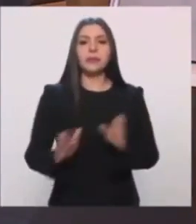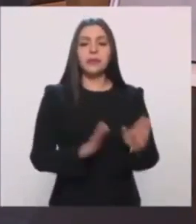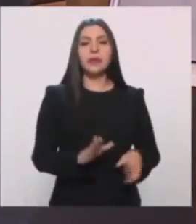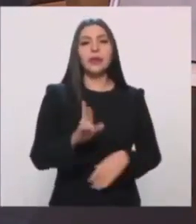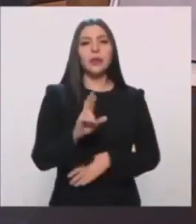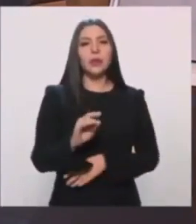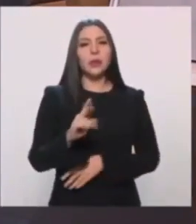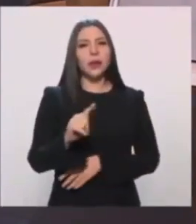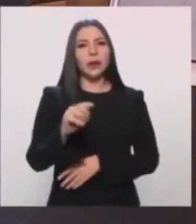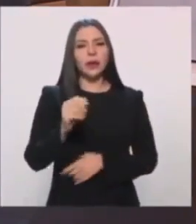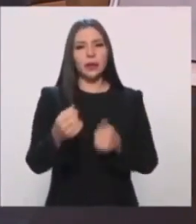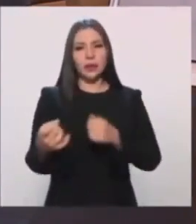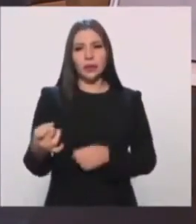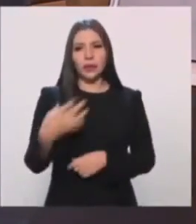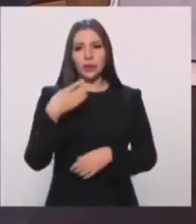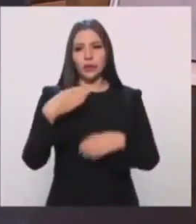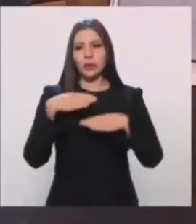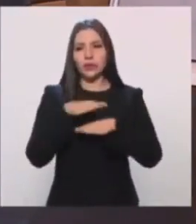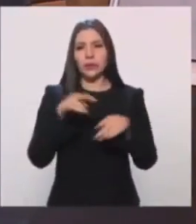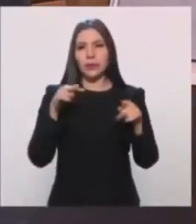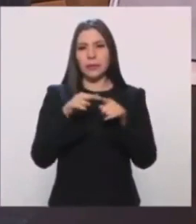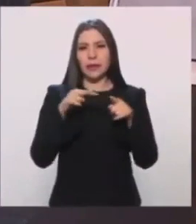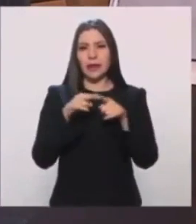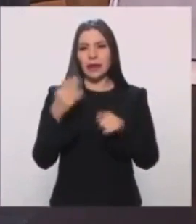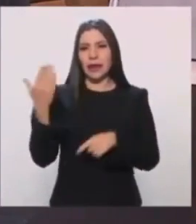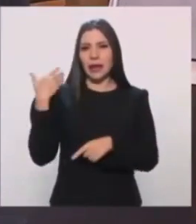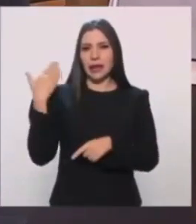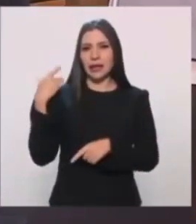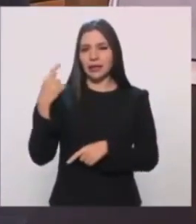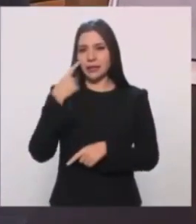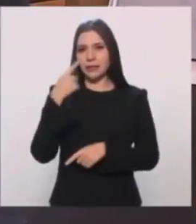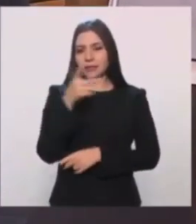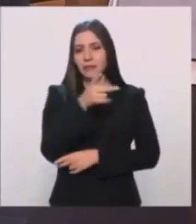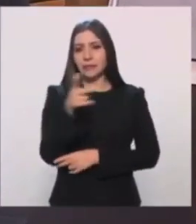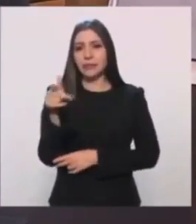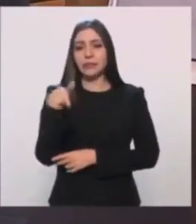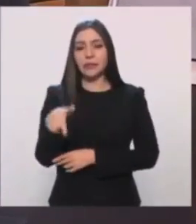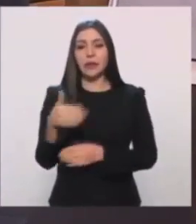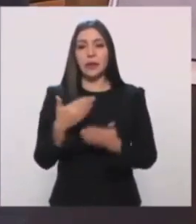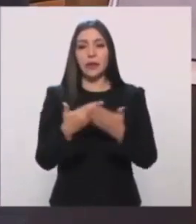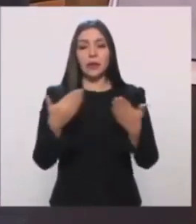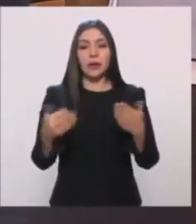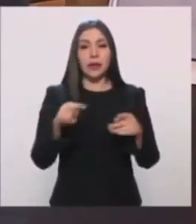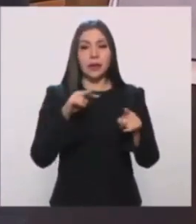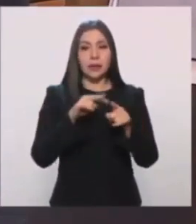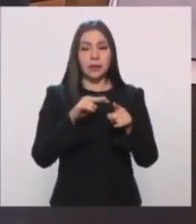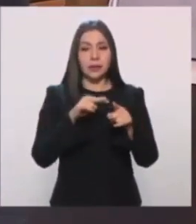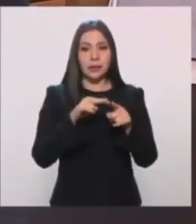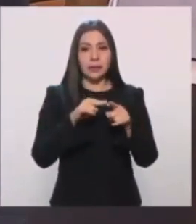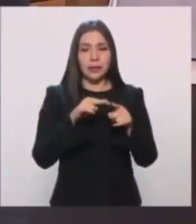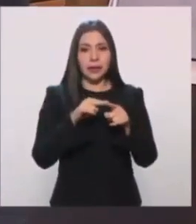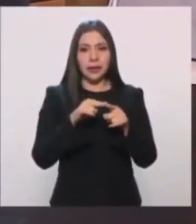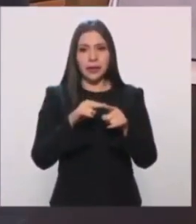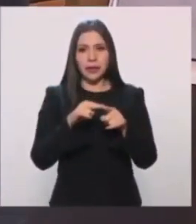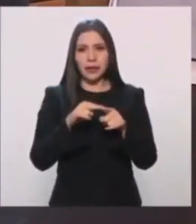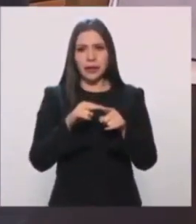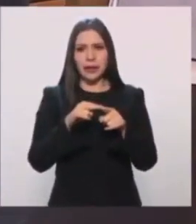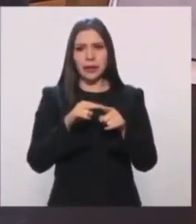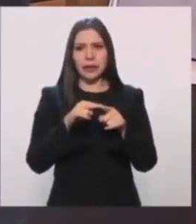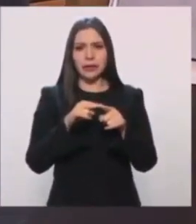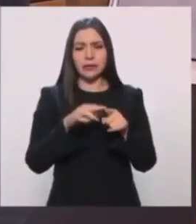Antonio González, referente al parque en donde Eric andaba hace un momento, que pues en estos tiempos lo arriendan, ¿arriendan?